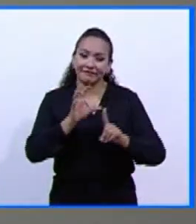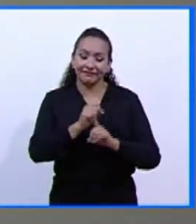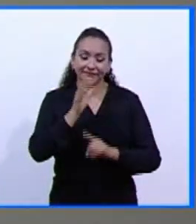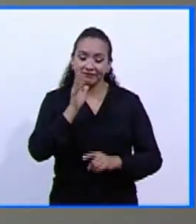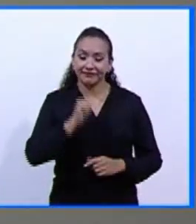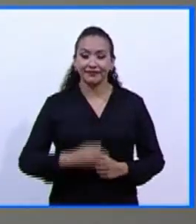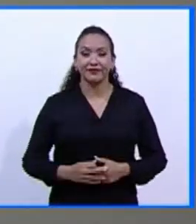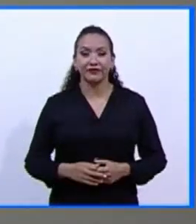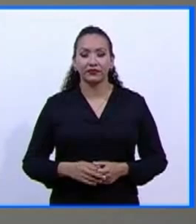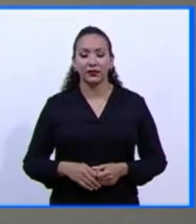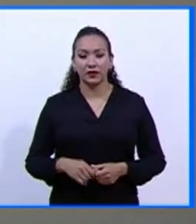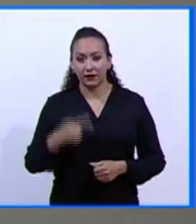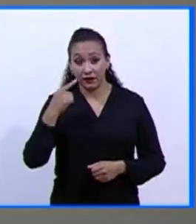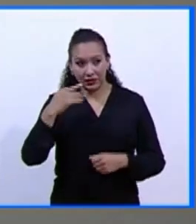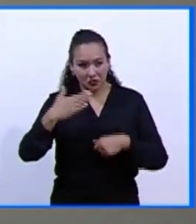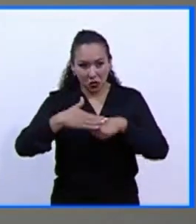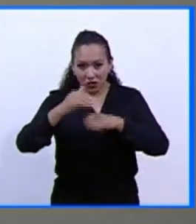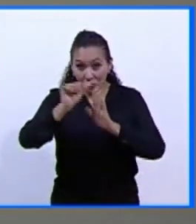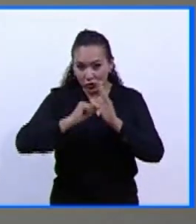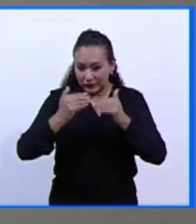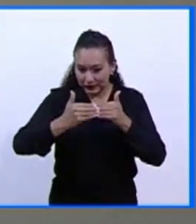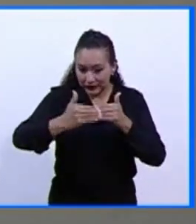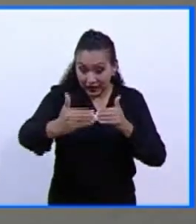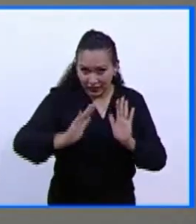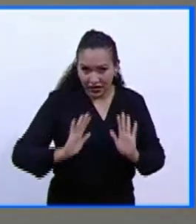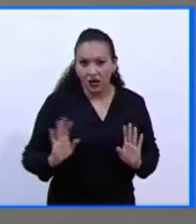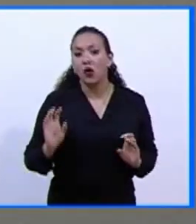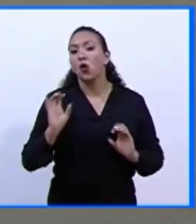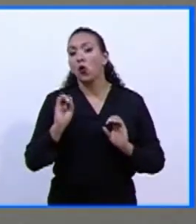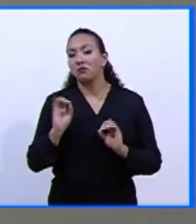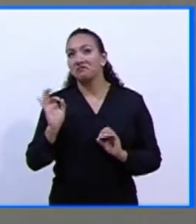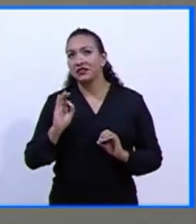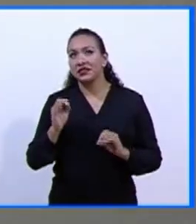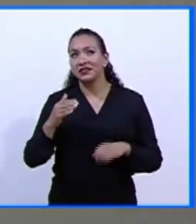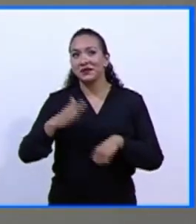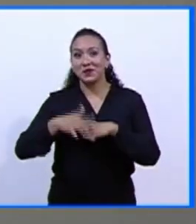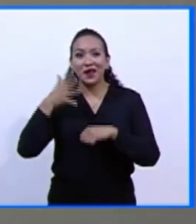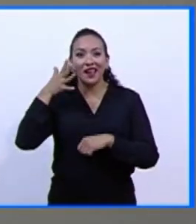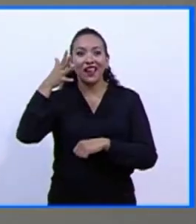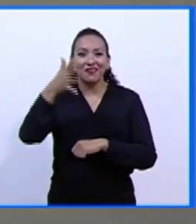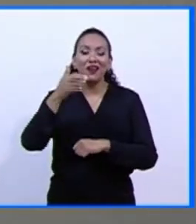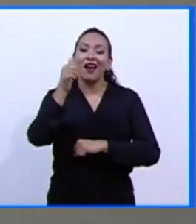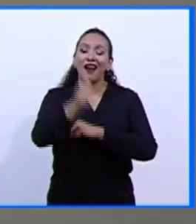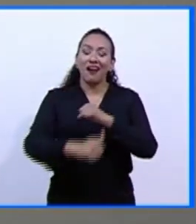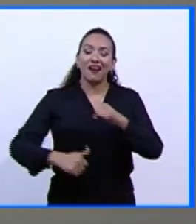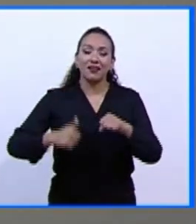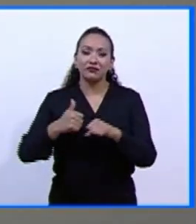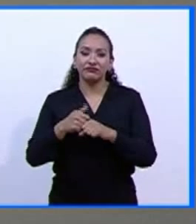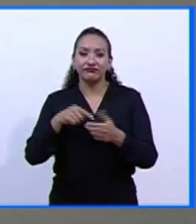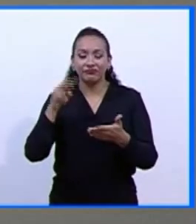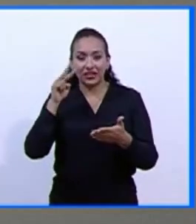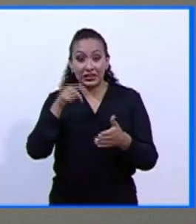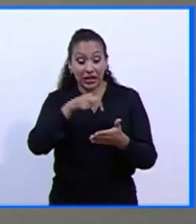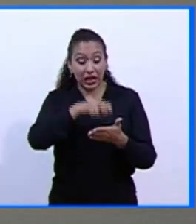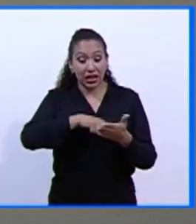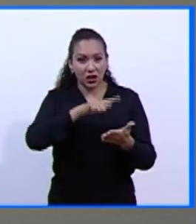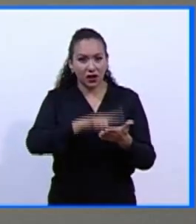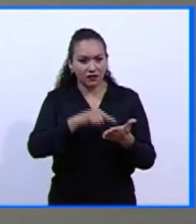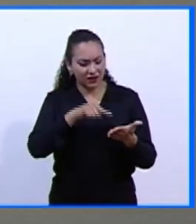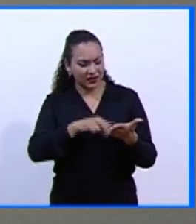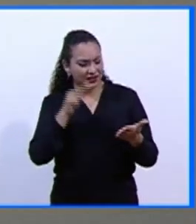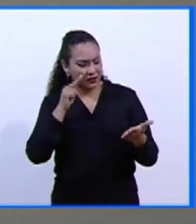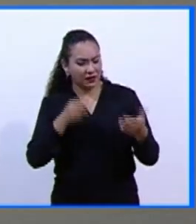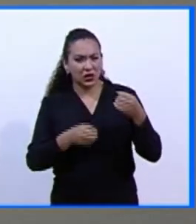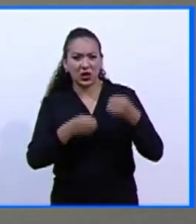Durante los próximos meses y quizá de años, de un vacío judicial que se produce